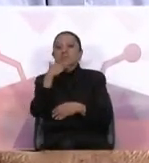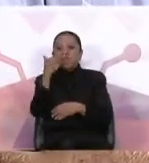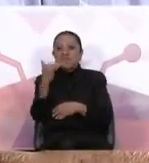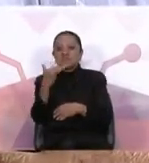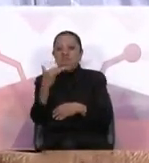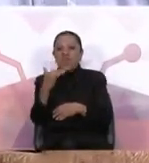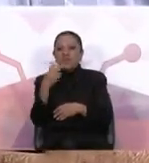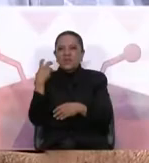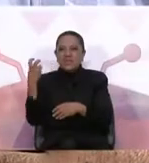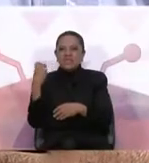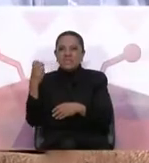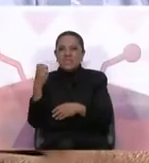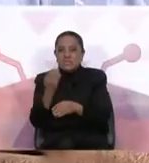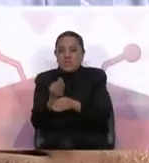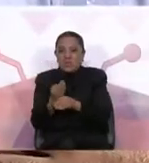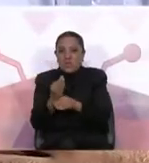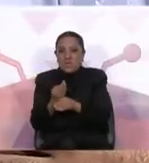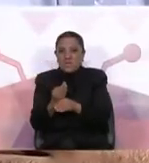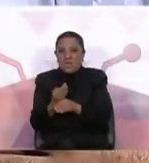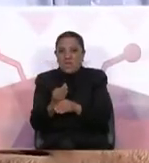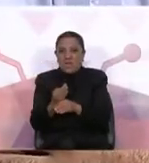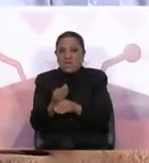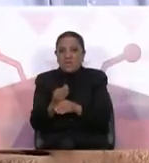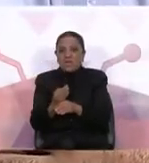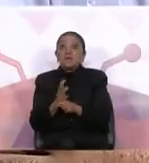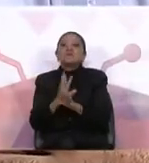momento tenemos que aprovechar